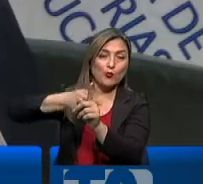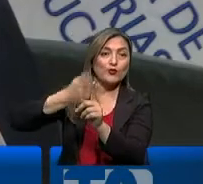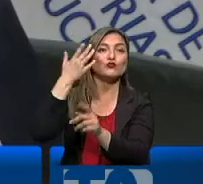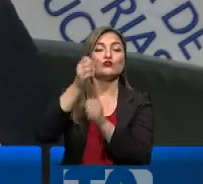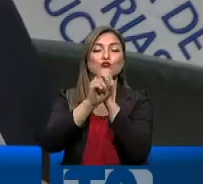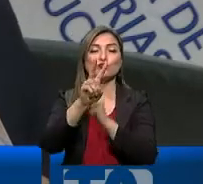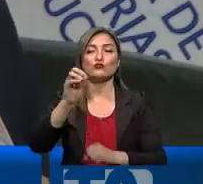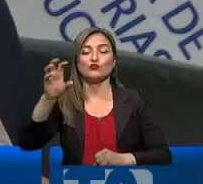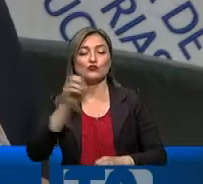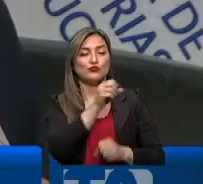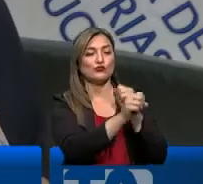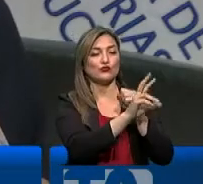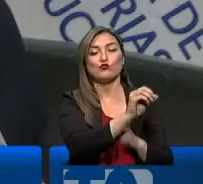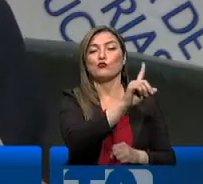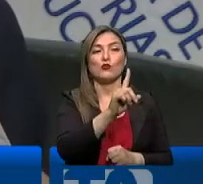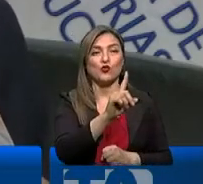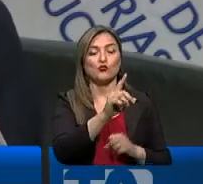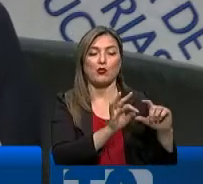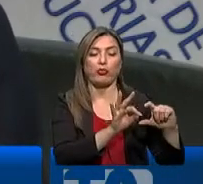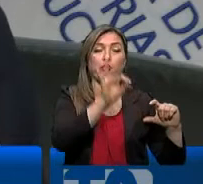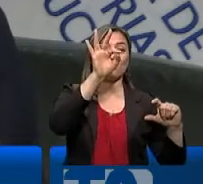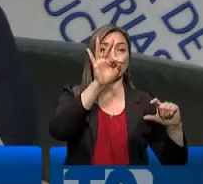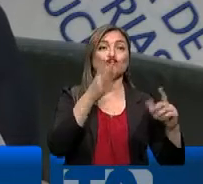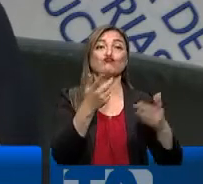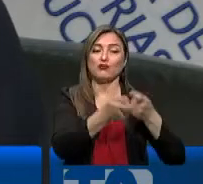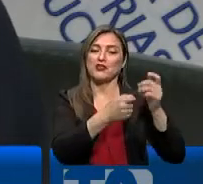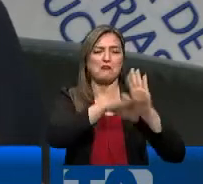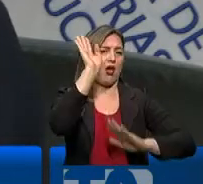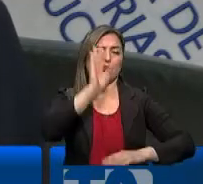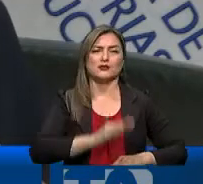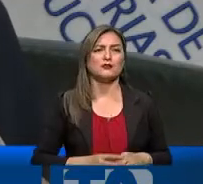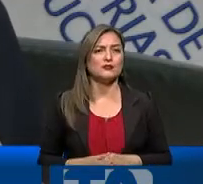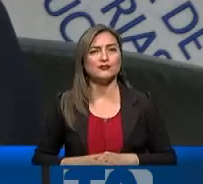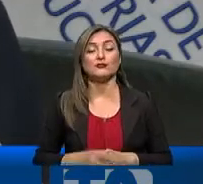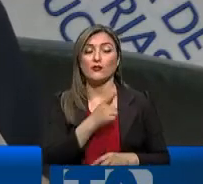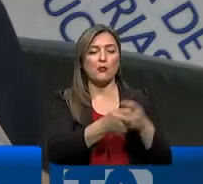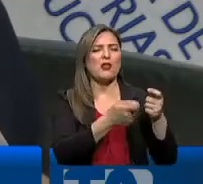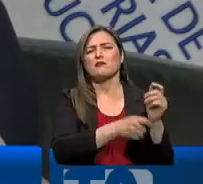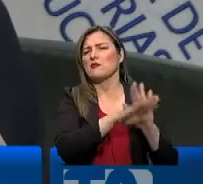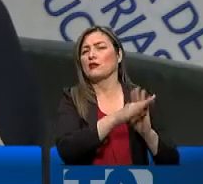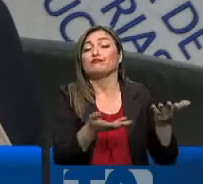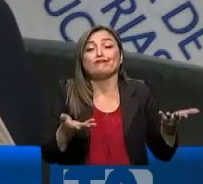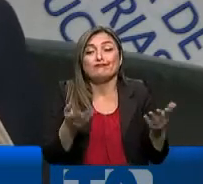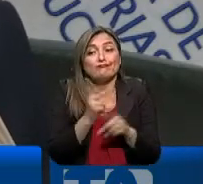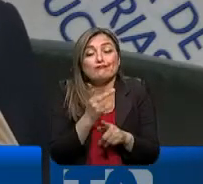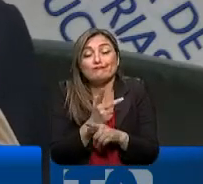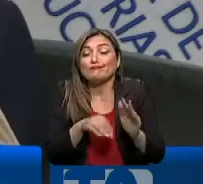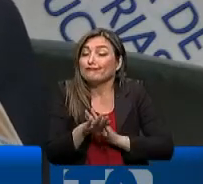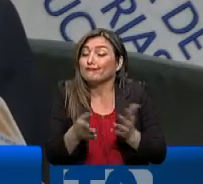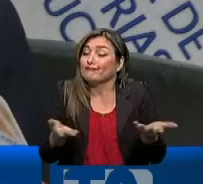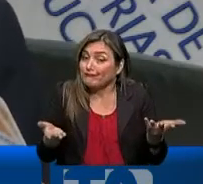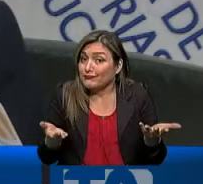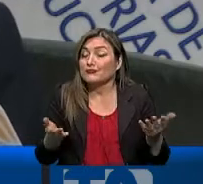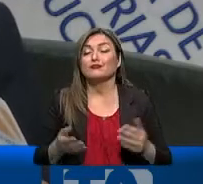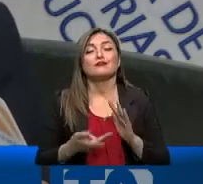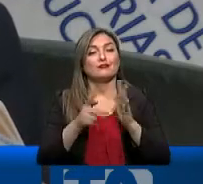año 2020 con el año 2021, vemos que hay un incremento de las ventas. Y al ver incremento de las ventas, hay un incremento en la producción y por lo tanto,